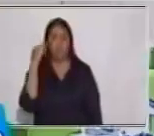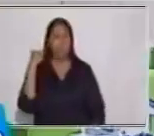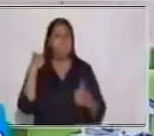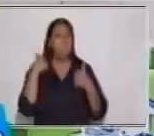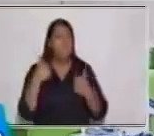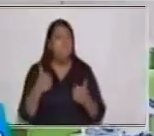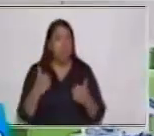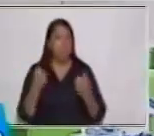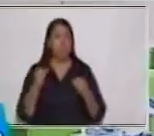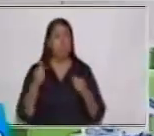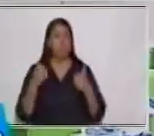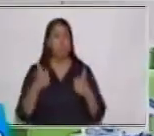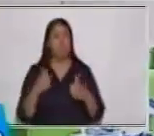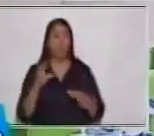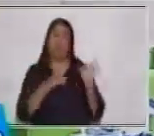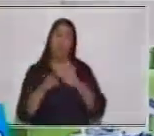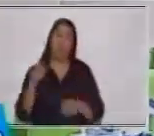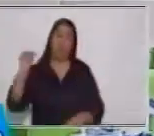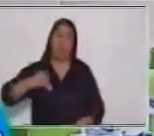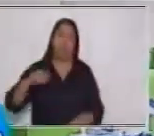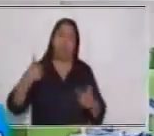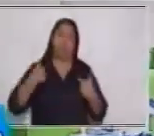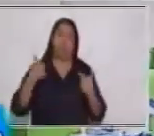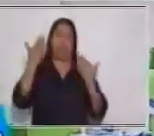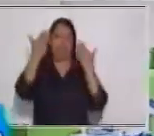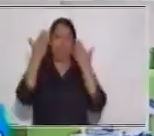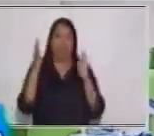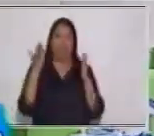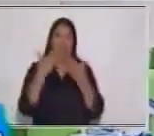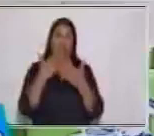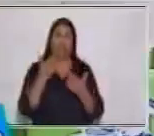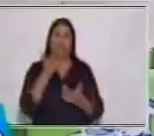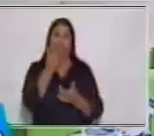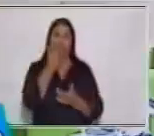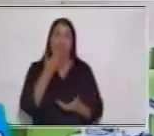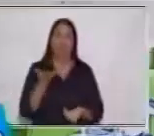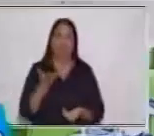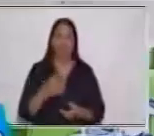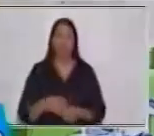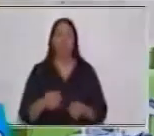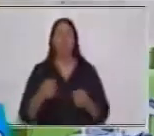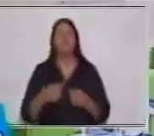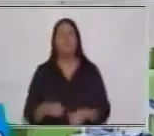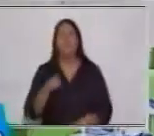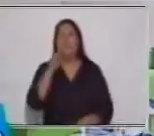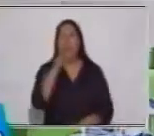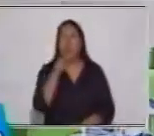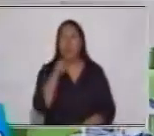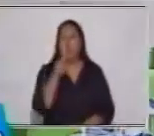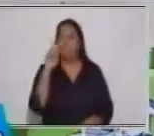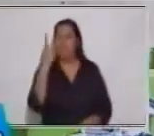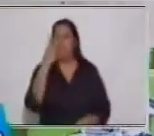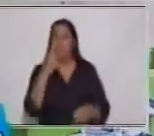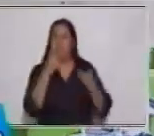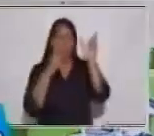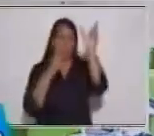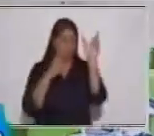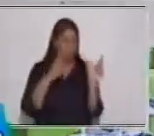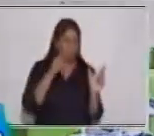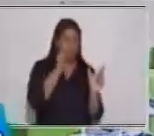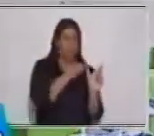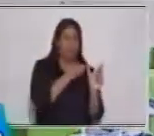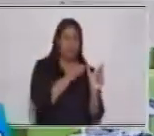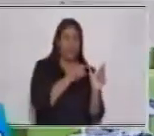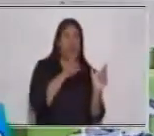desarrollando o no. La manera es esta. El valor que usted encuentra, lo sustituye en la